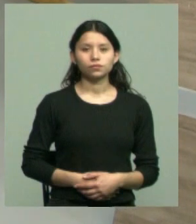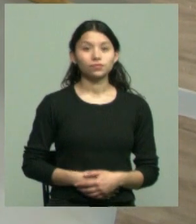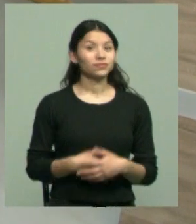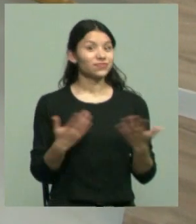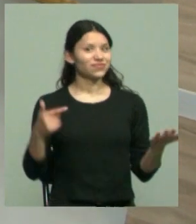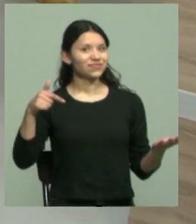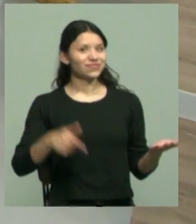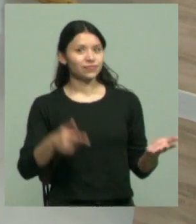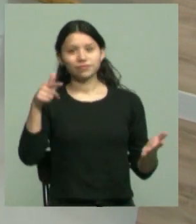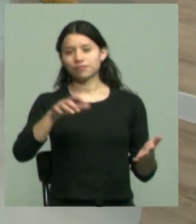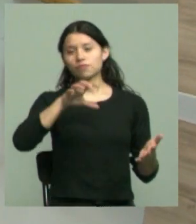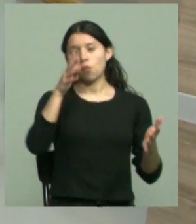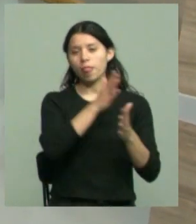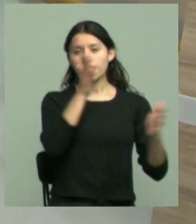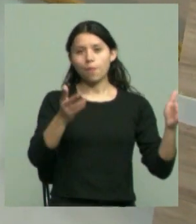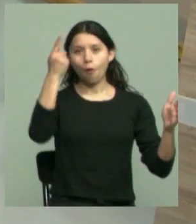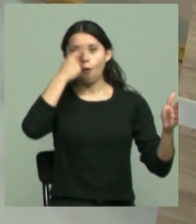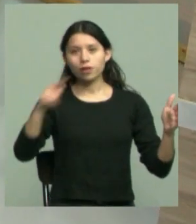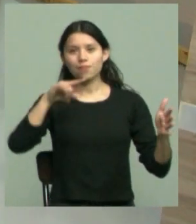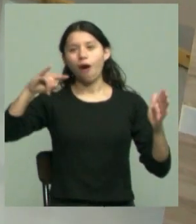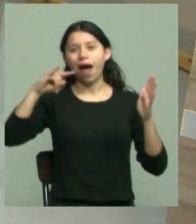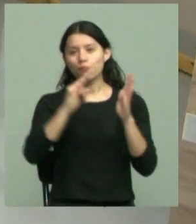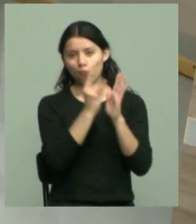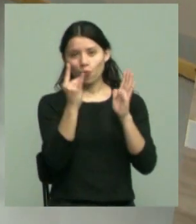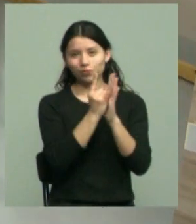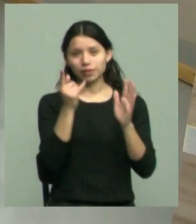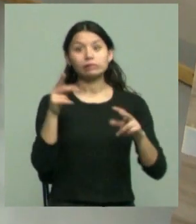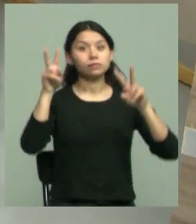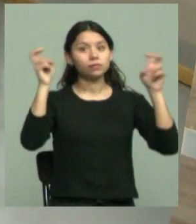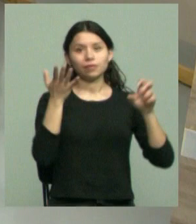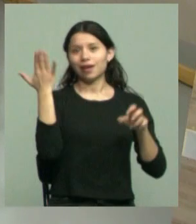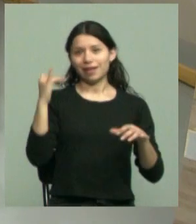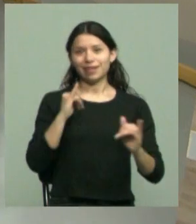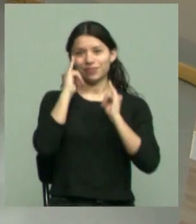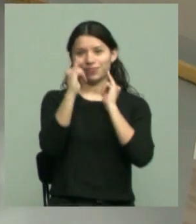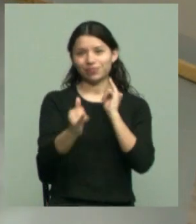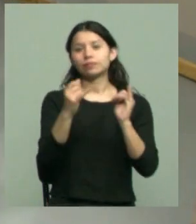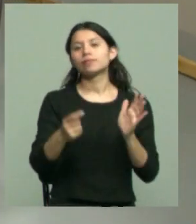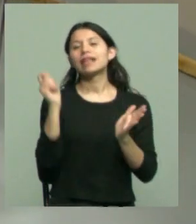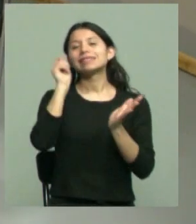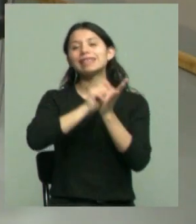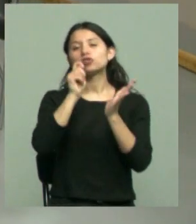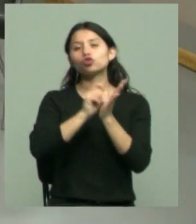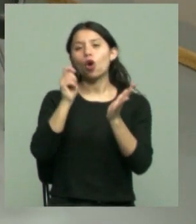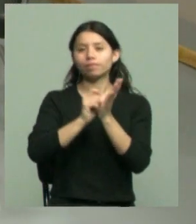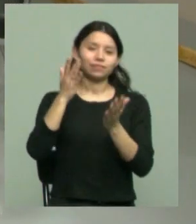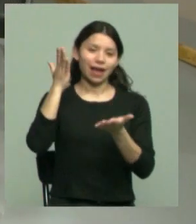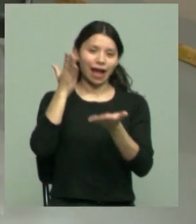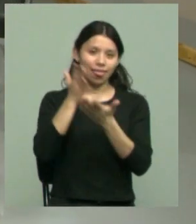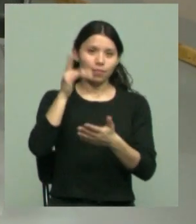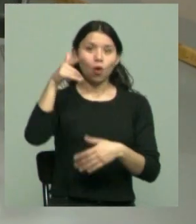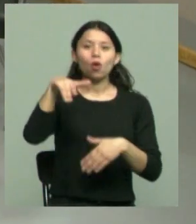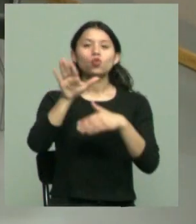Bueno, aquí estamos en el último bloque de esta edición de Apuntes, lo habíamos anticipado. Vamos a hablar del censo académico de la Universidad Nacional de Cuyo.